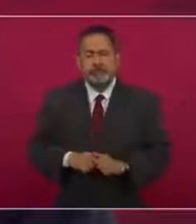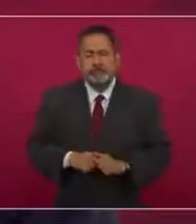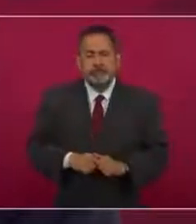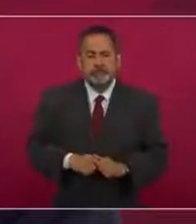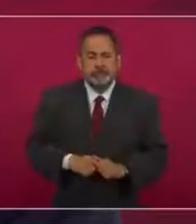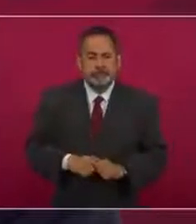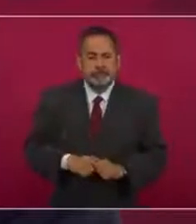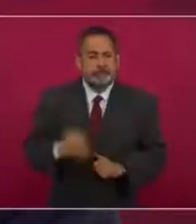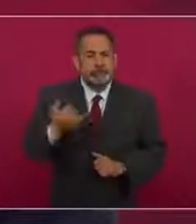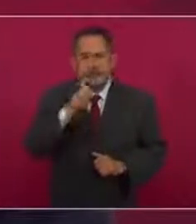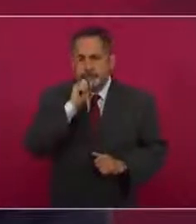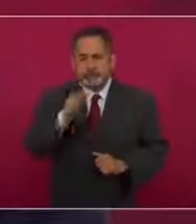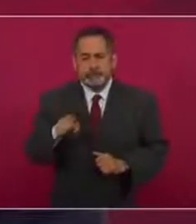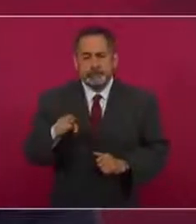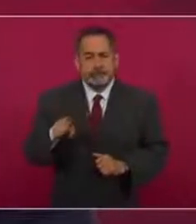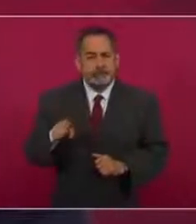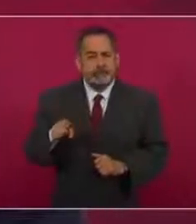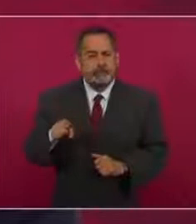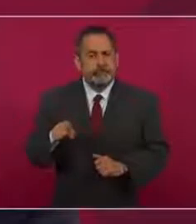y